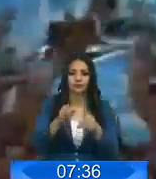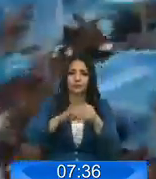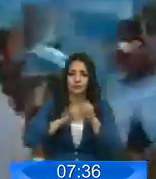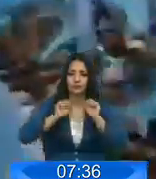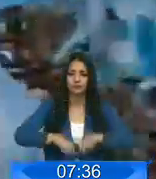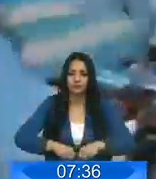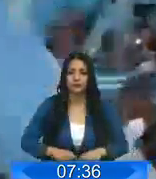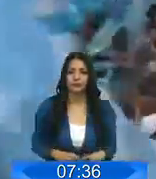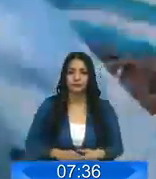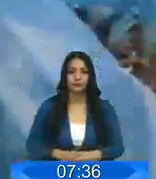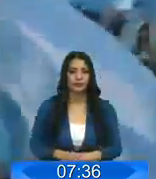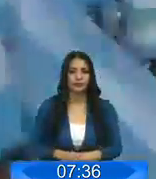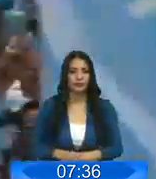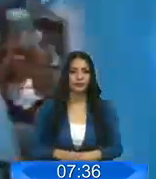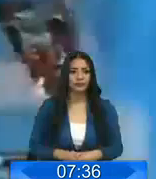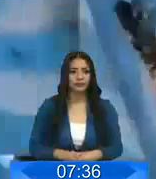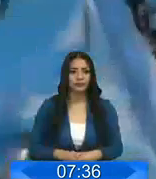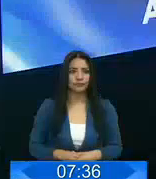informó Jorge Escobar.